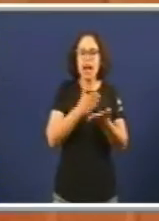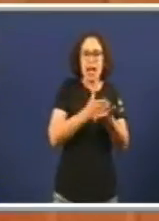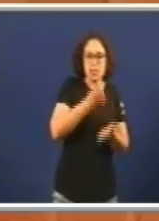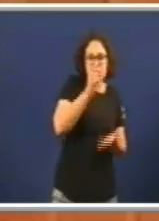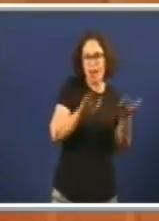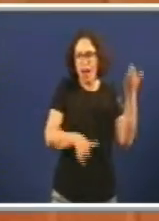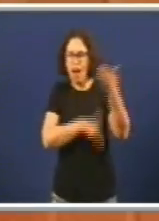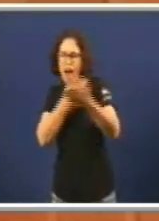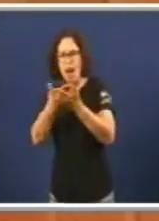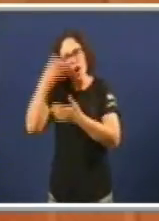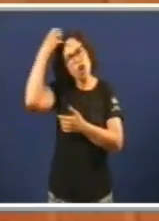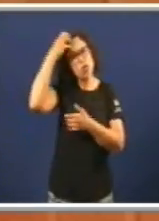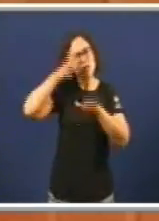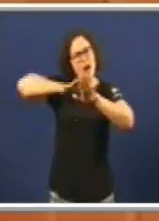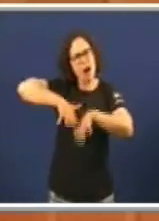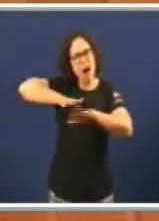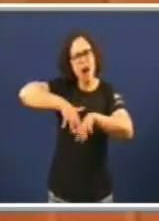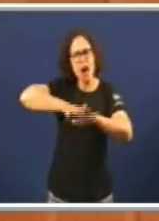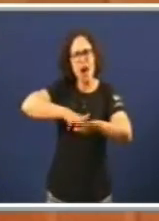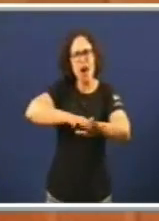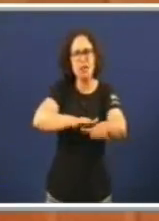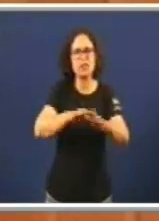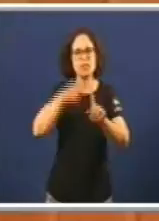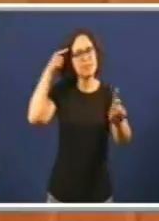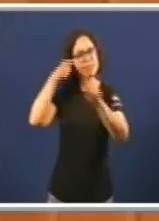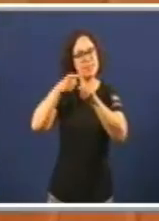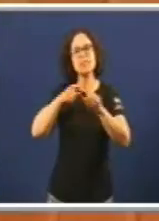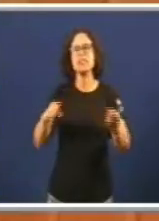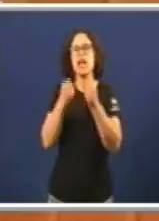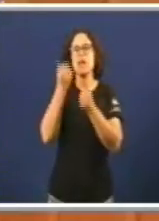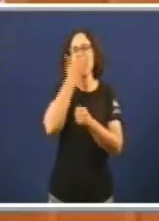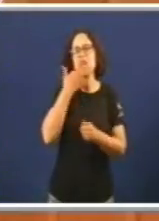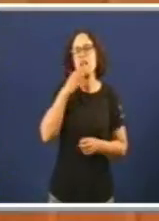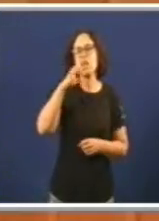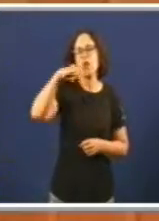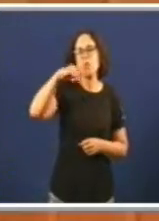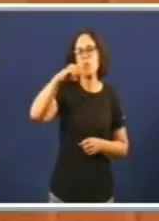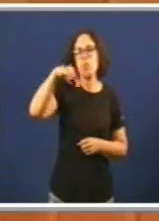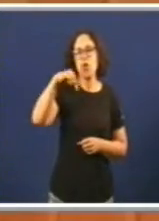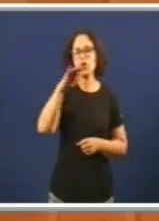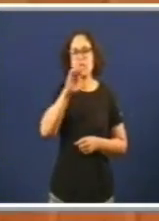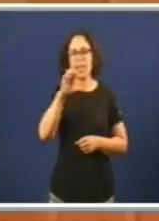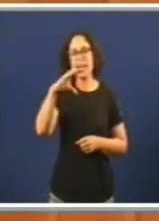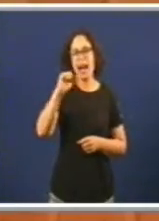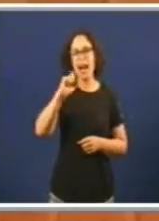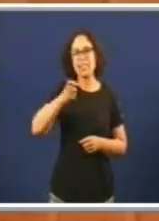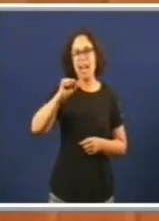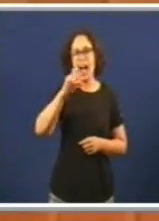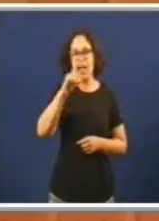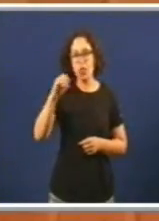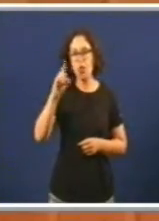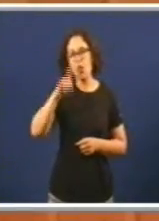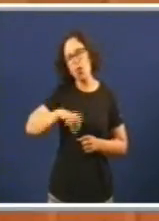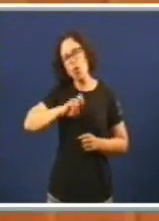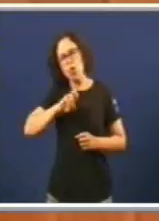Coruña na defensa do Monte Caxado e o Emilio Navascués, polo que sabemos a través da súa AMPA, tampouco vai parar e xa recolleu o